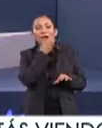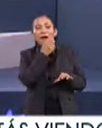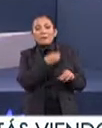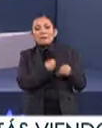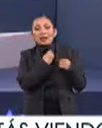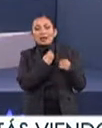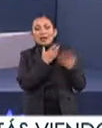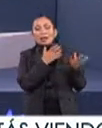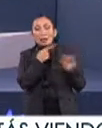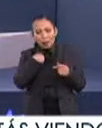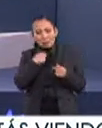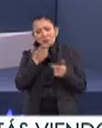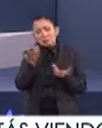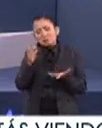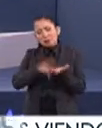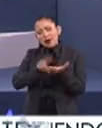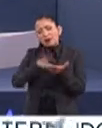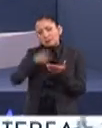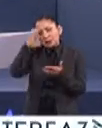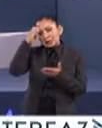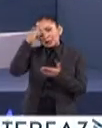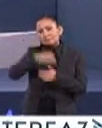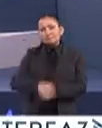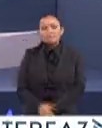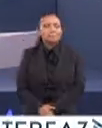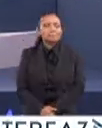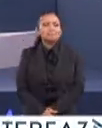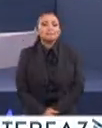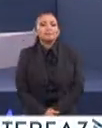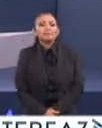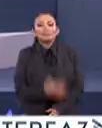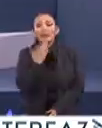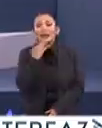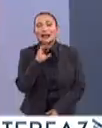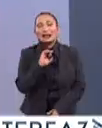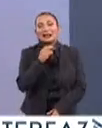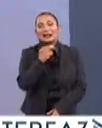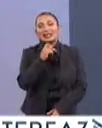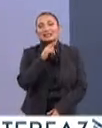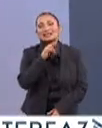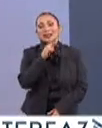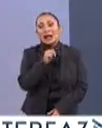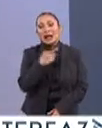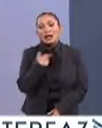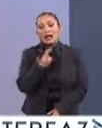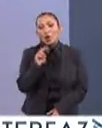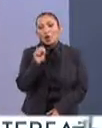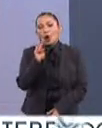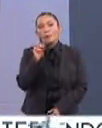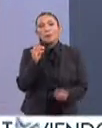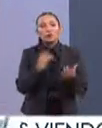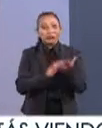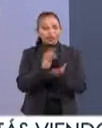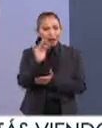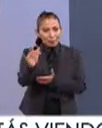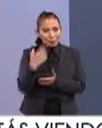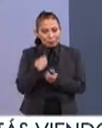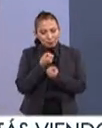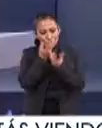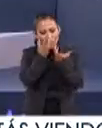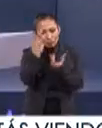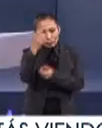conocen, pero para mí ha sido una experiencia muy gratificante. Muy bien, Cristian Yarza Alejos de la UAM, muchísimas gracias por